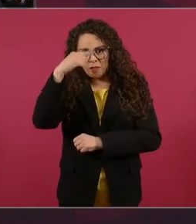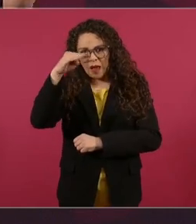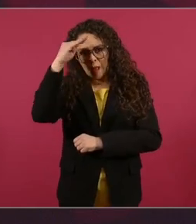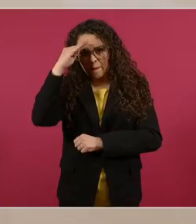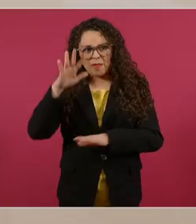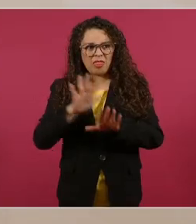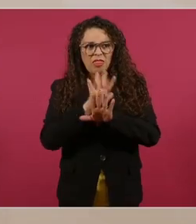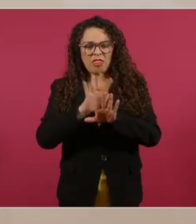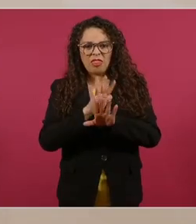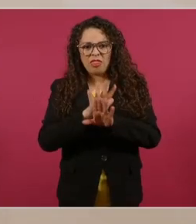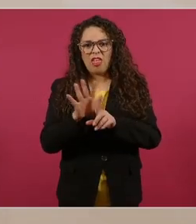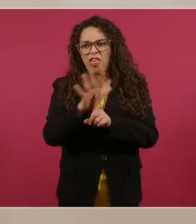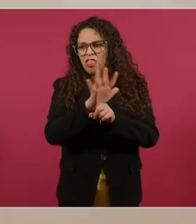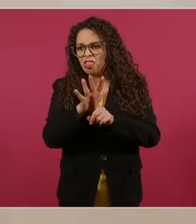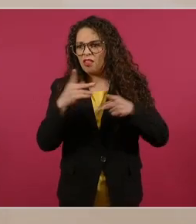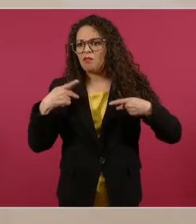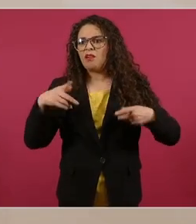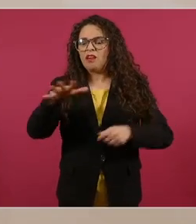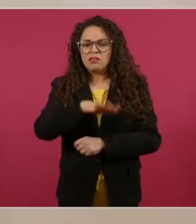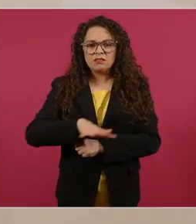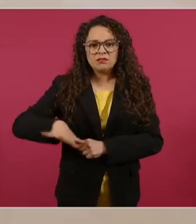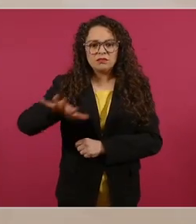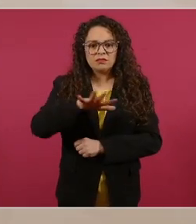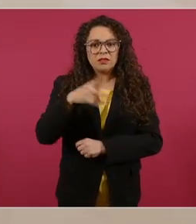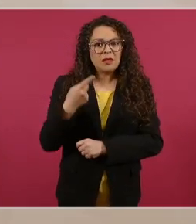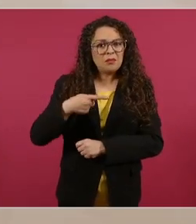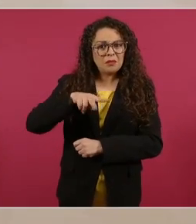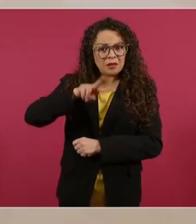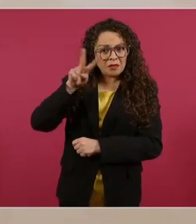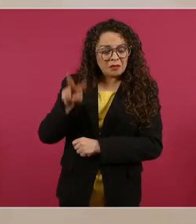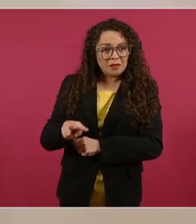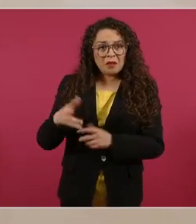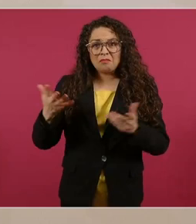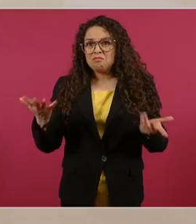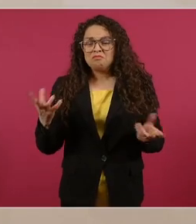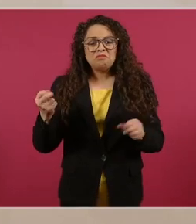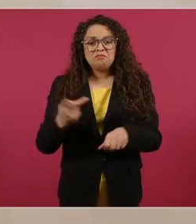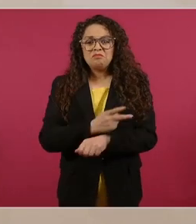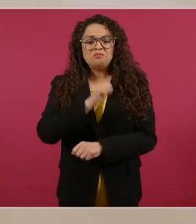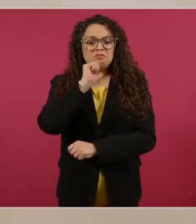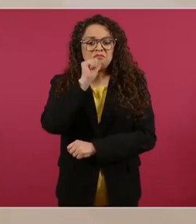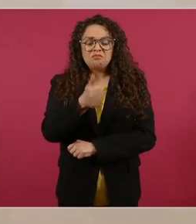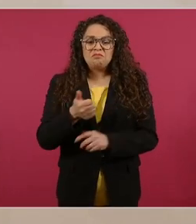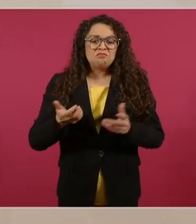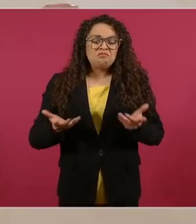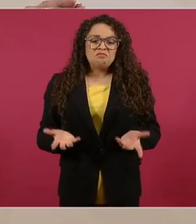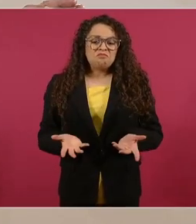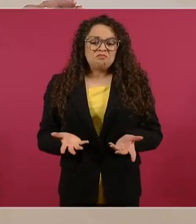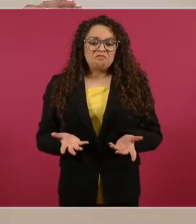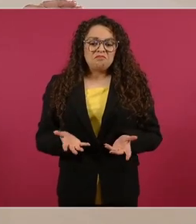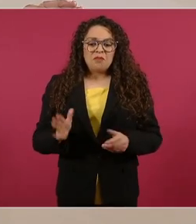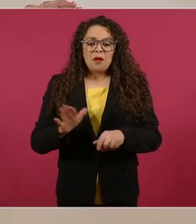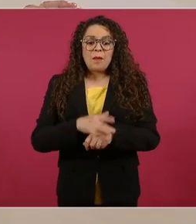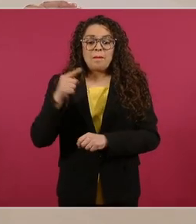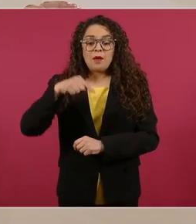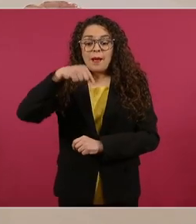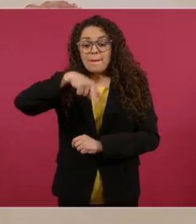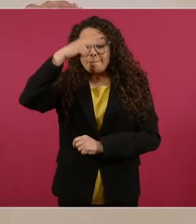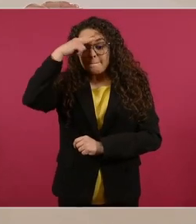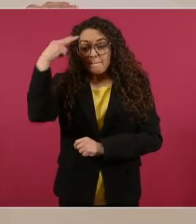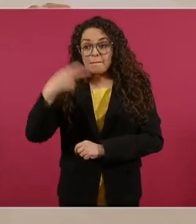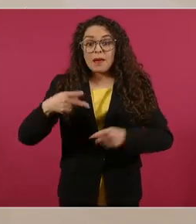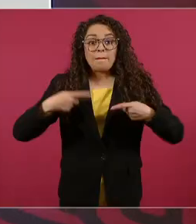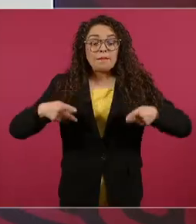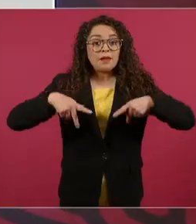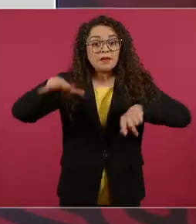pero no hacen nada, no pasa nada. Porque el pueblo de México es